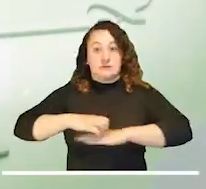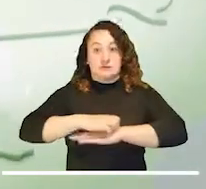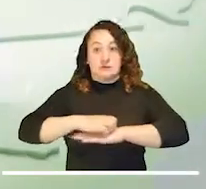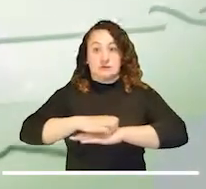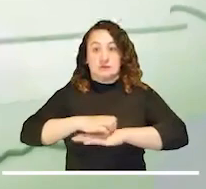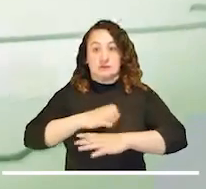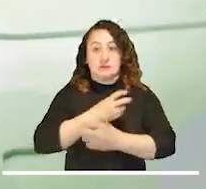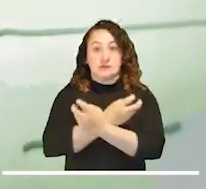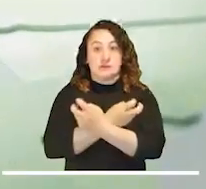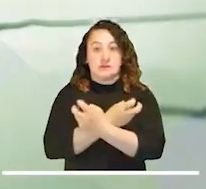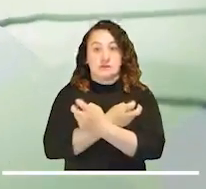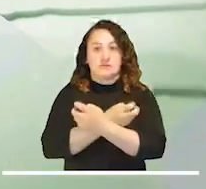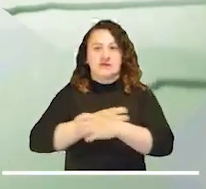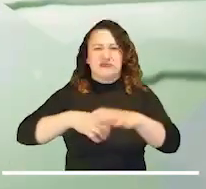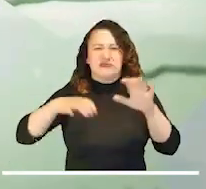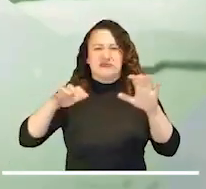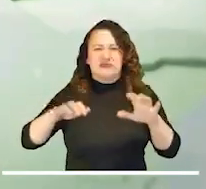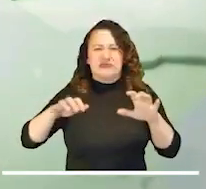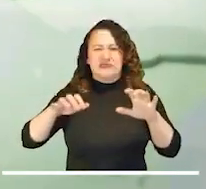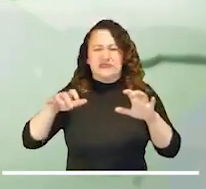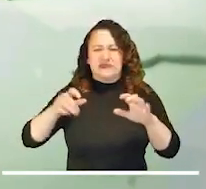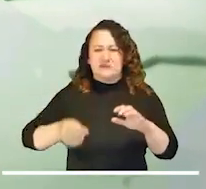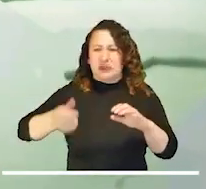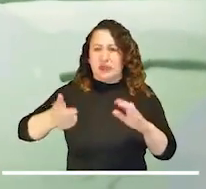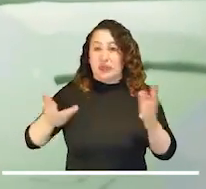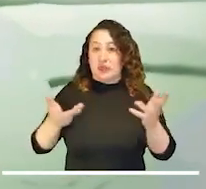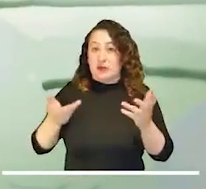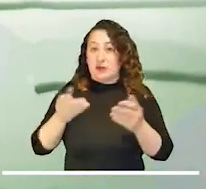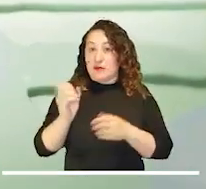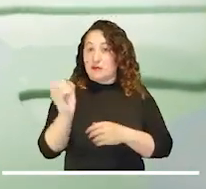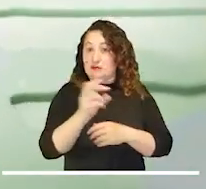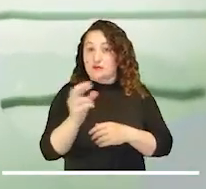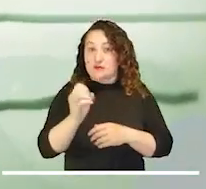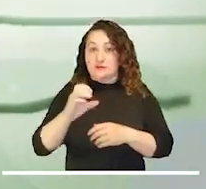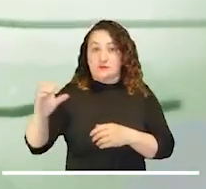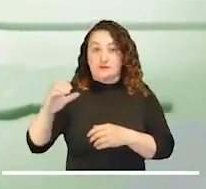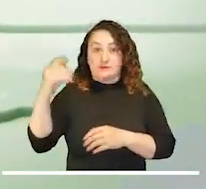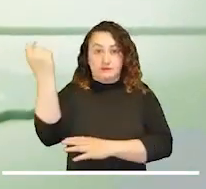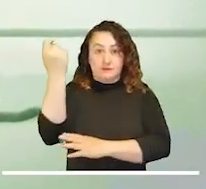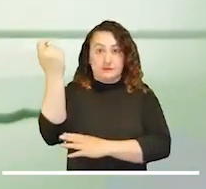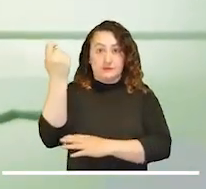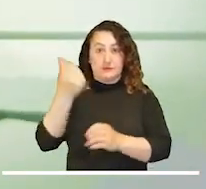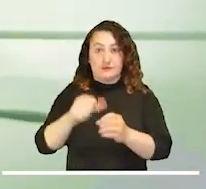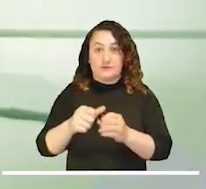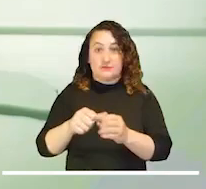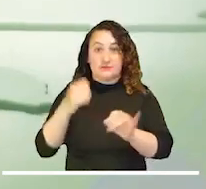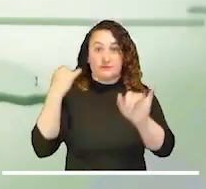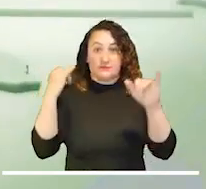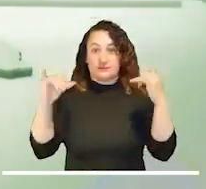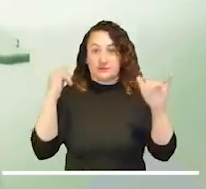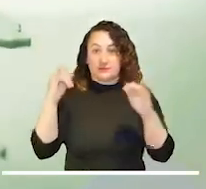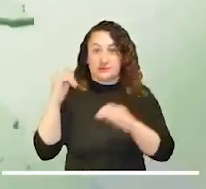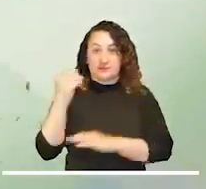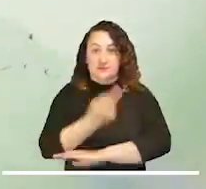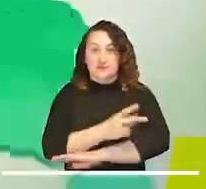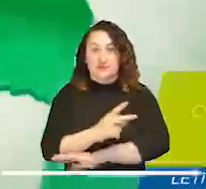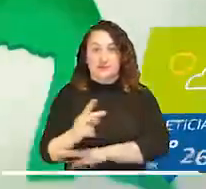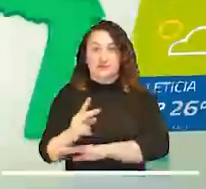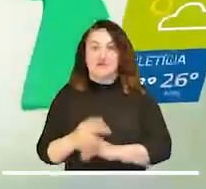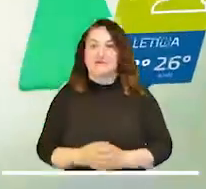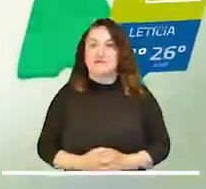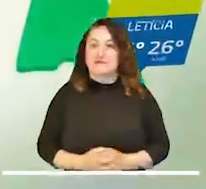Boyacá, Tolima y Huila. Se estiman lloviznas locales de corta duración en el oriente y occidente de Meta,